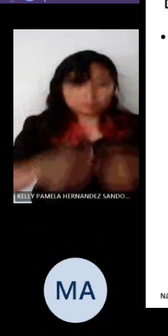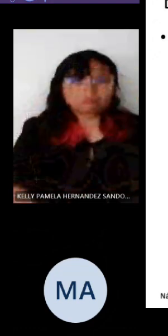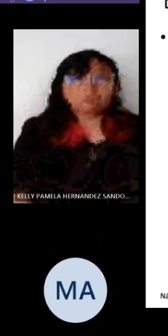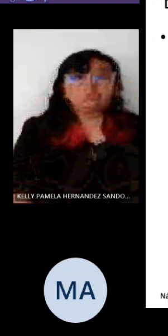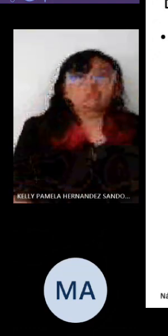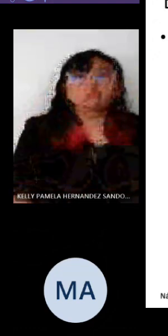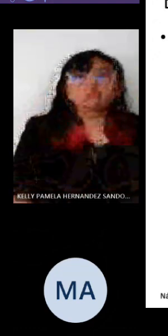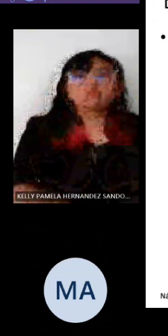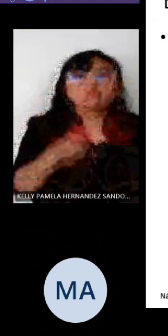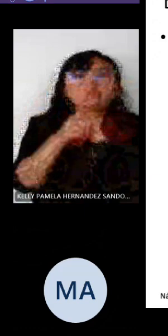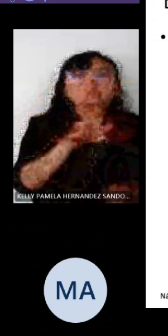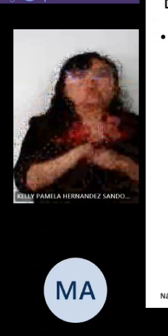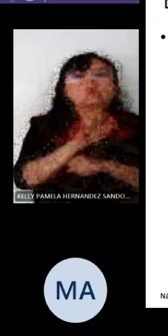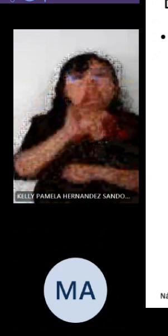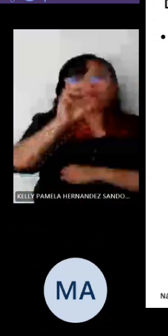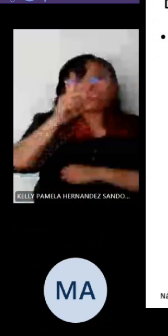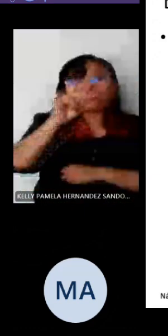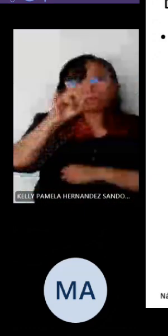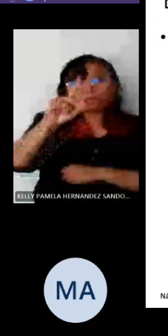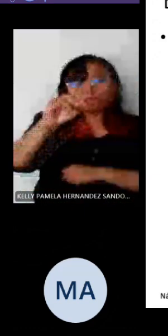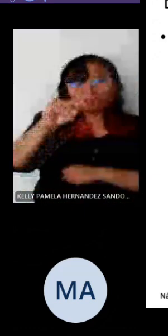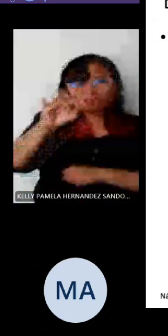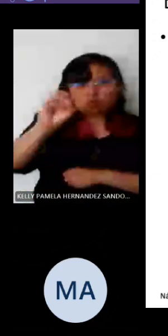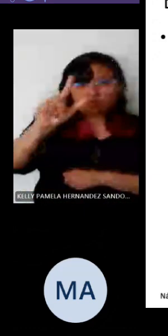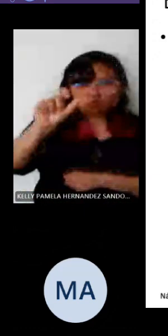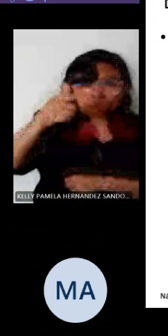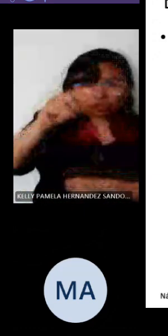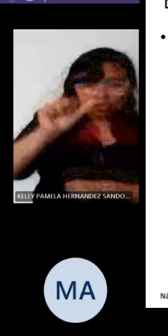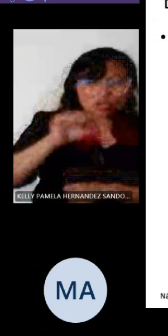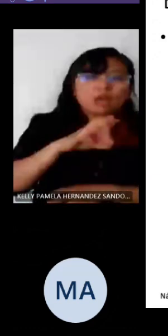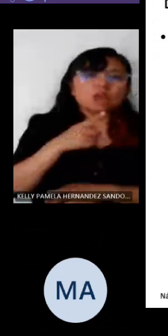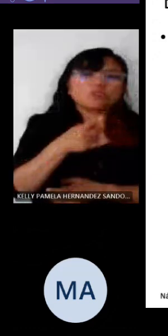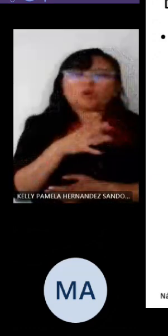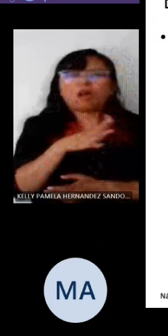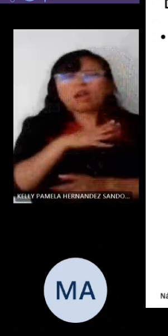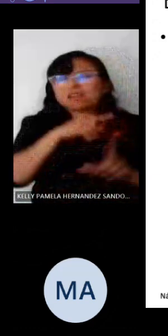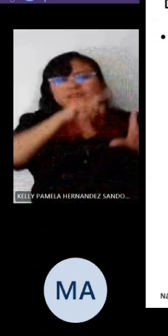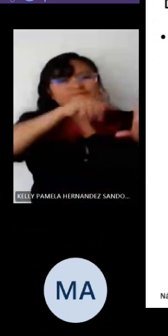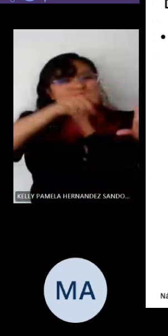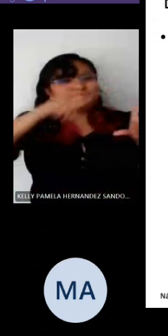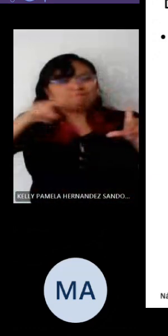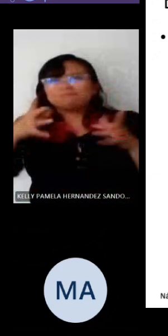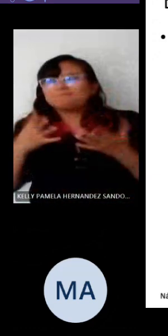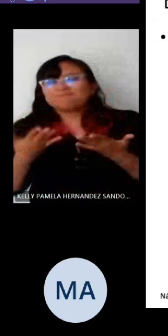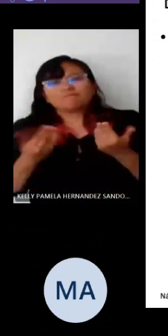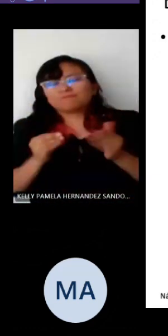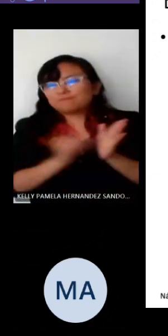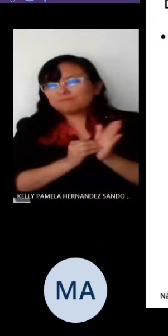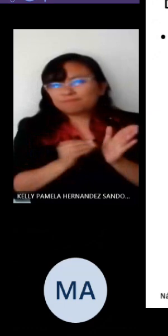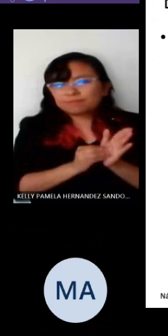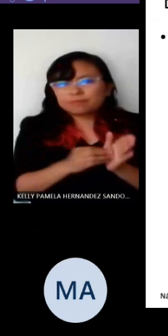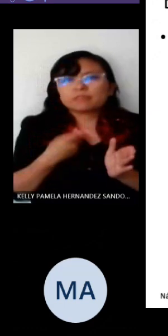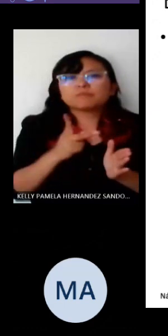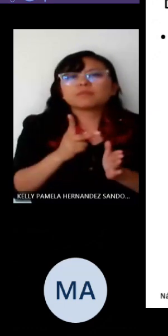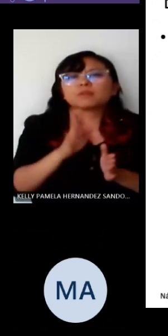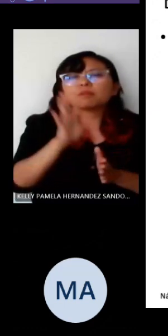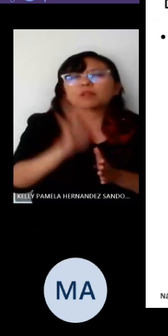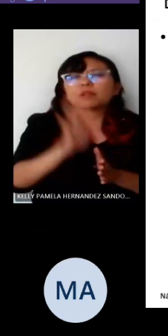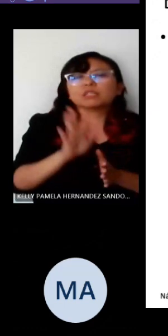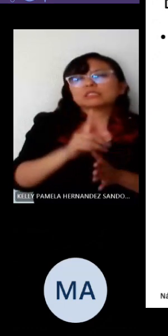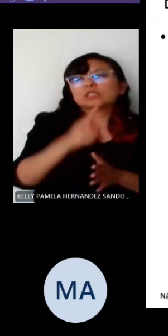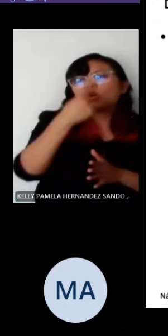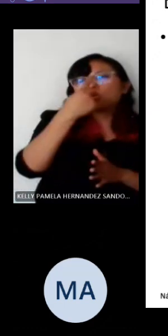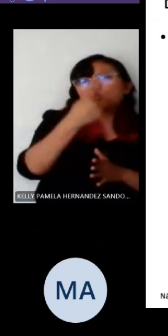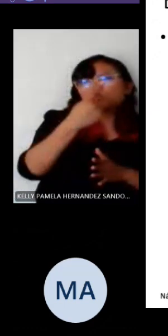es algo variable y no tenemos una estadística clara aquí en México, pero más se calcula que es 1 en 16,000 a 1